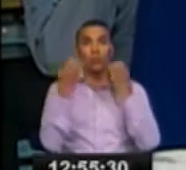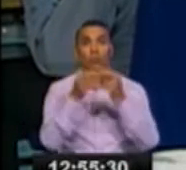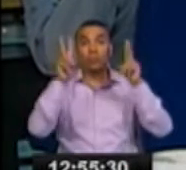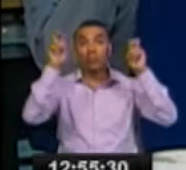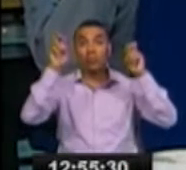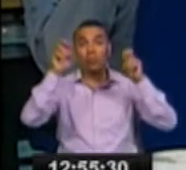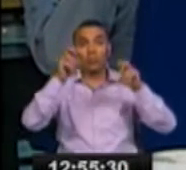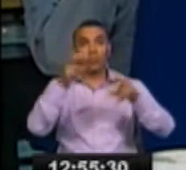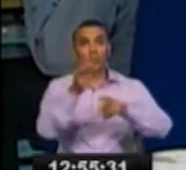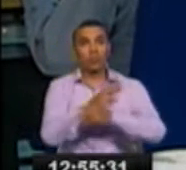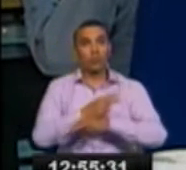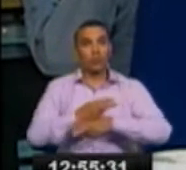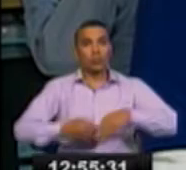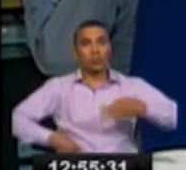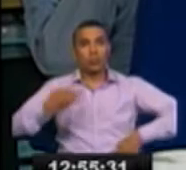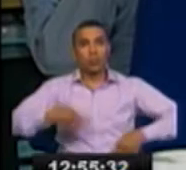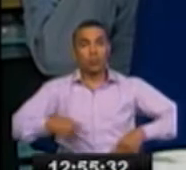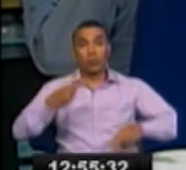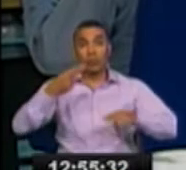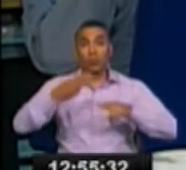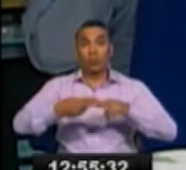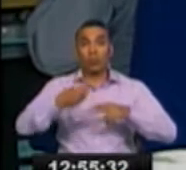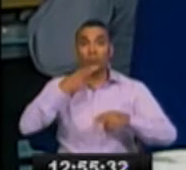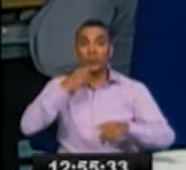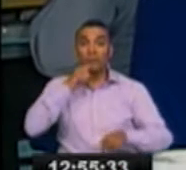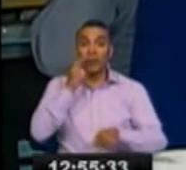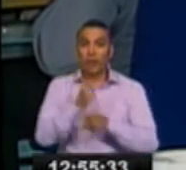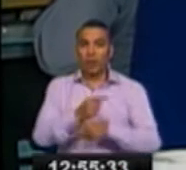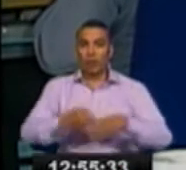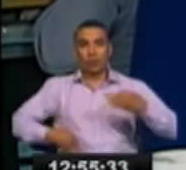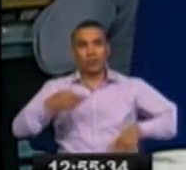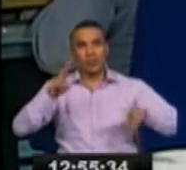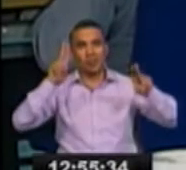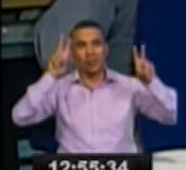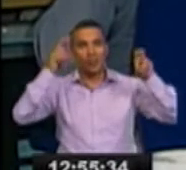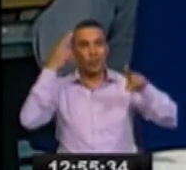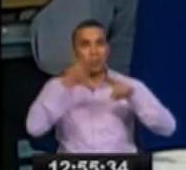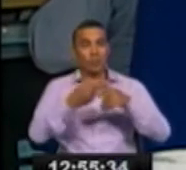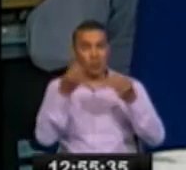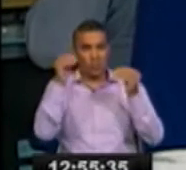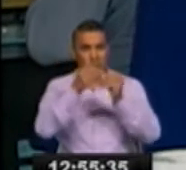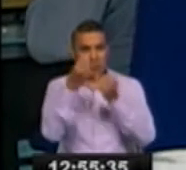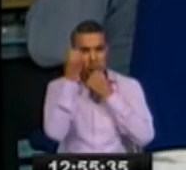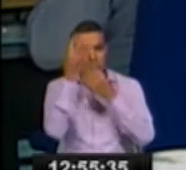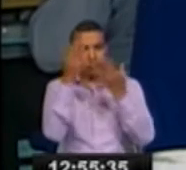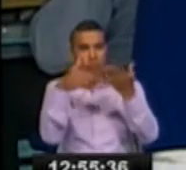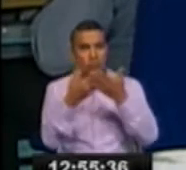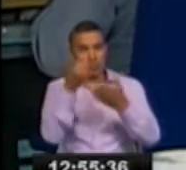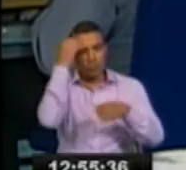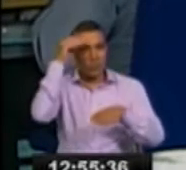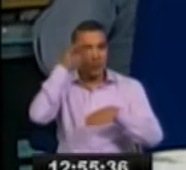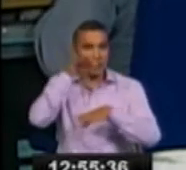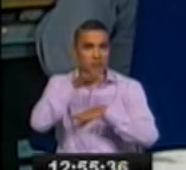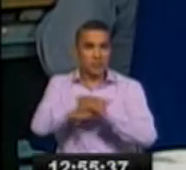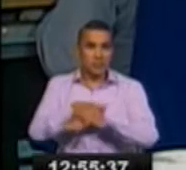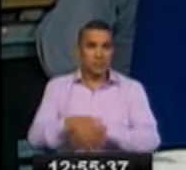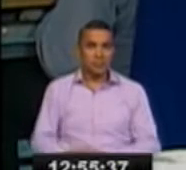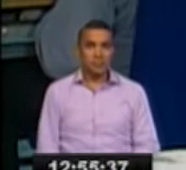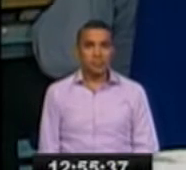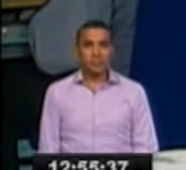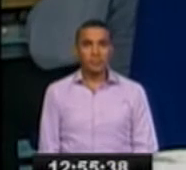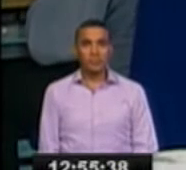conformadas por el Consejo de la Justicia, denominadas por la Verdad y la Justicia. Informa a continuación Fabiola Santana. Buenas tardes.